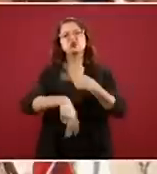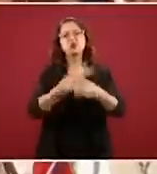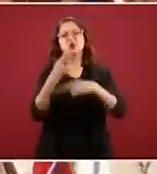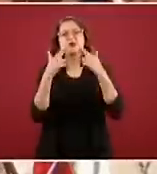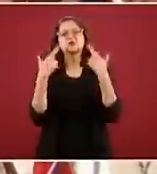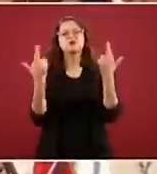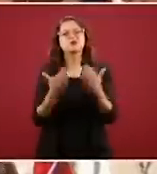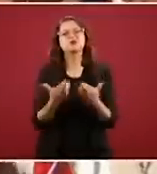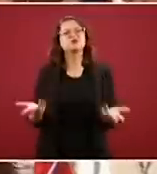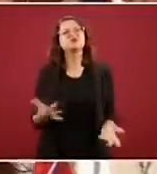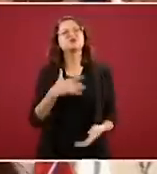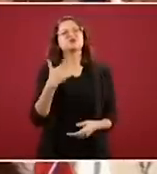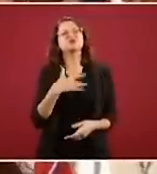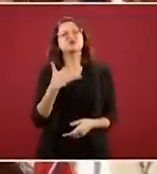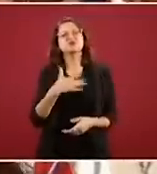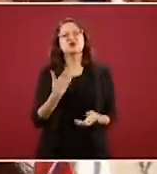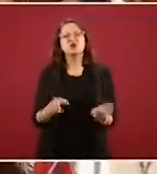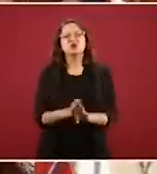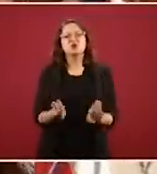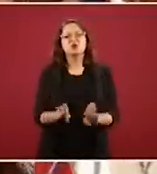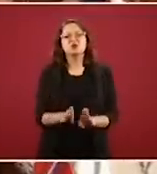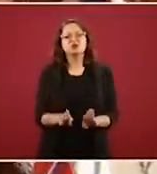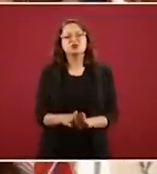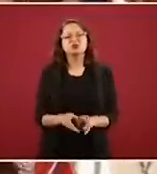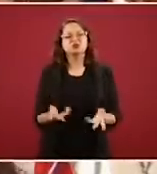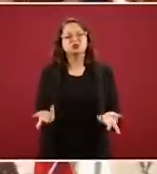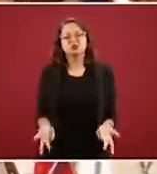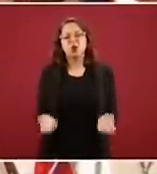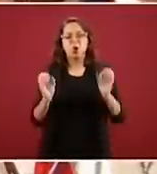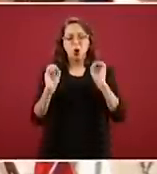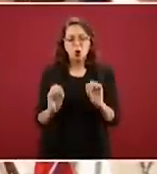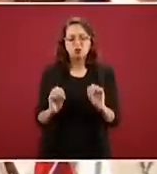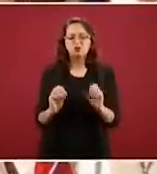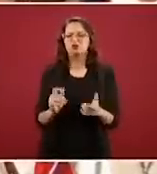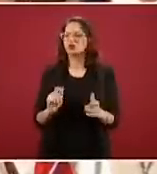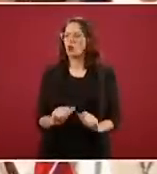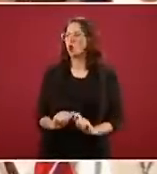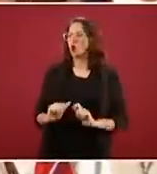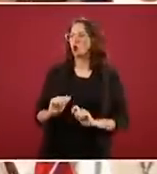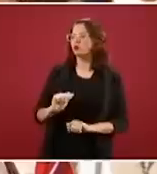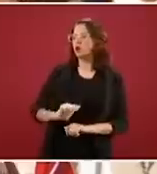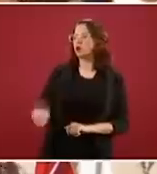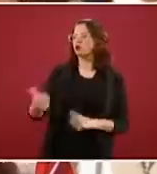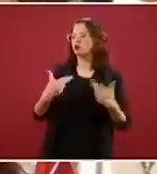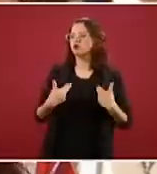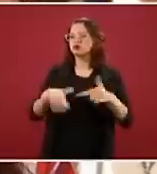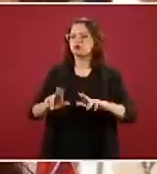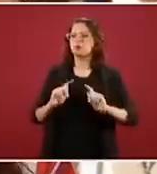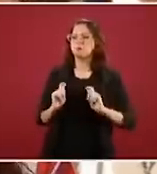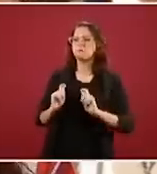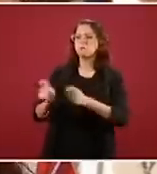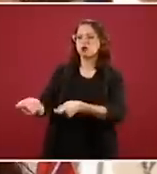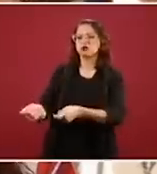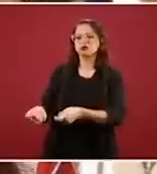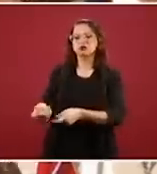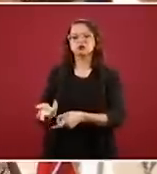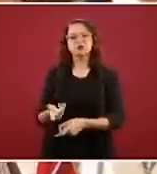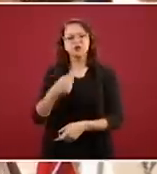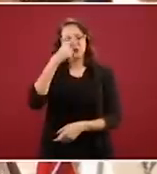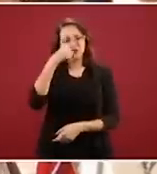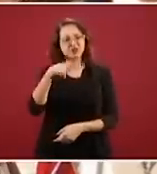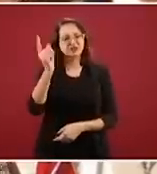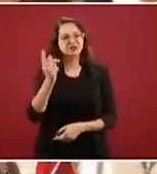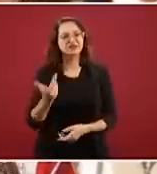estas reuniones de su gabinete o que sencillamente mandan a un representante, y